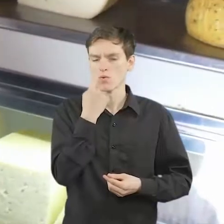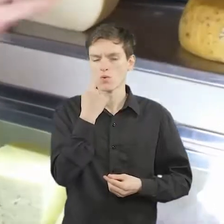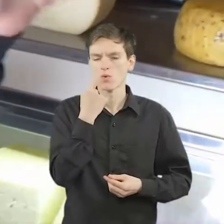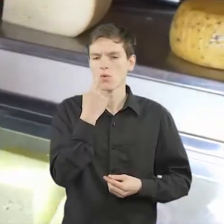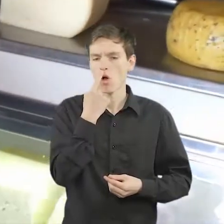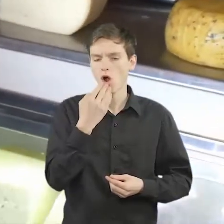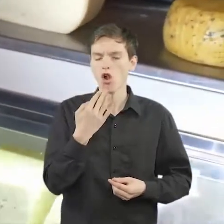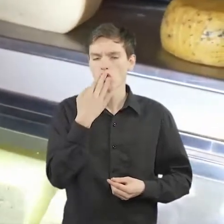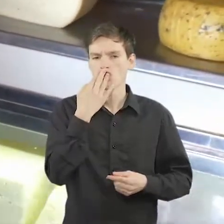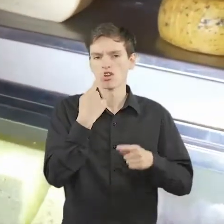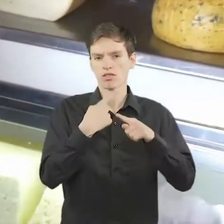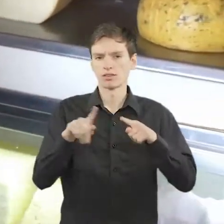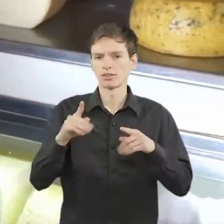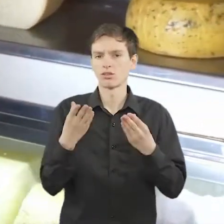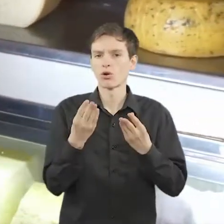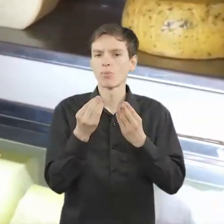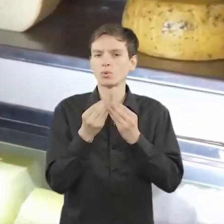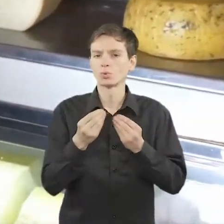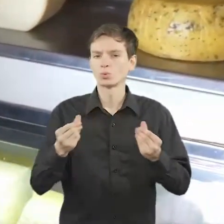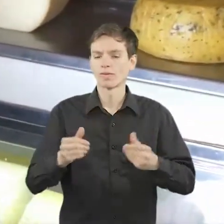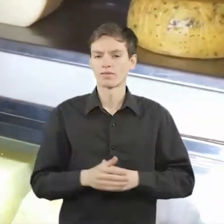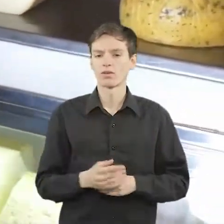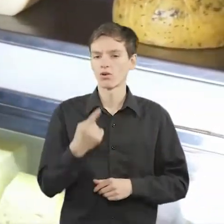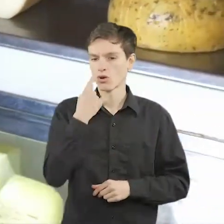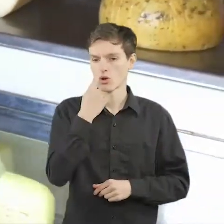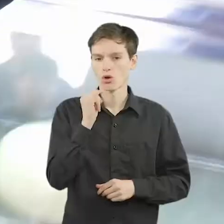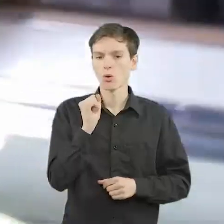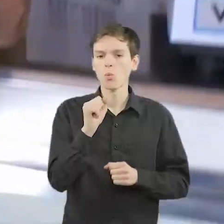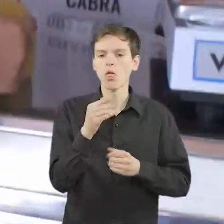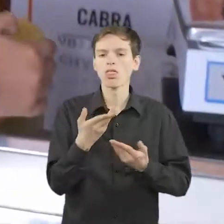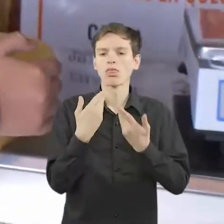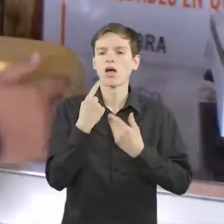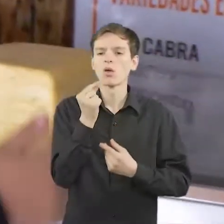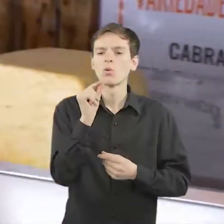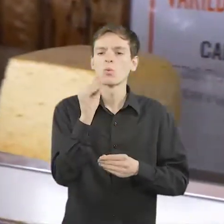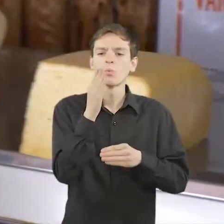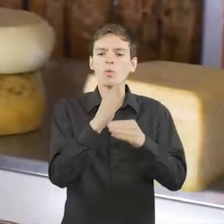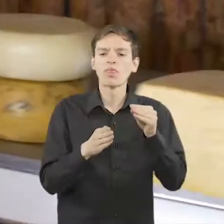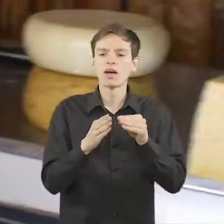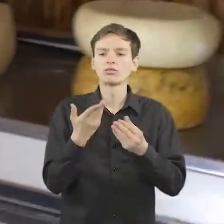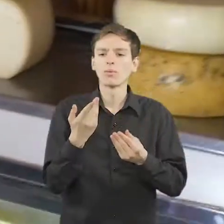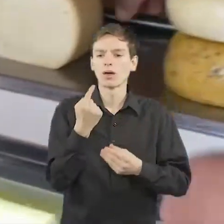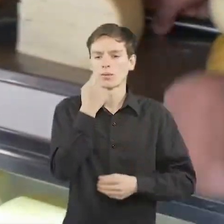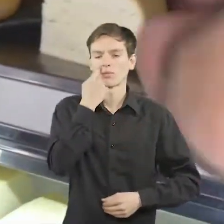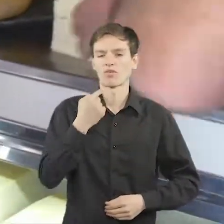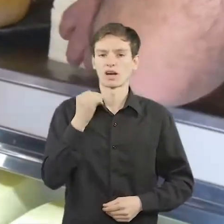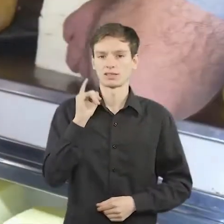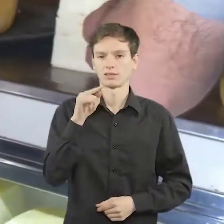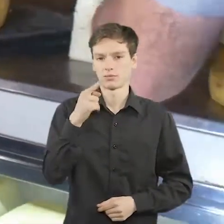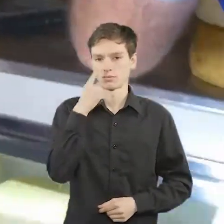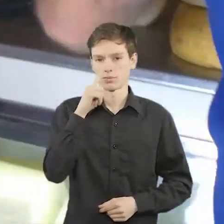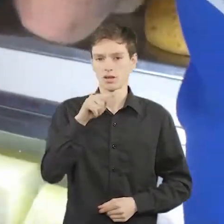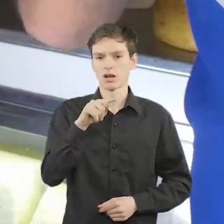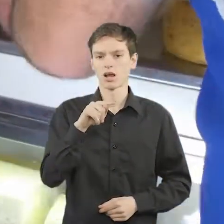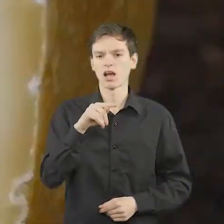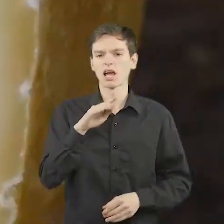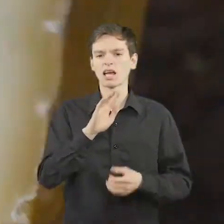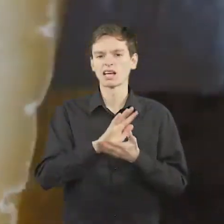¿Este huele más diferente? ¿Este es esto? ¿Por es de cabra? Este huele como más suave el olor. ¿Y me podría dar un pedacito a probar de Sí, por supuesto. Mira, este es el Chanco